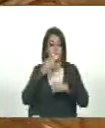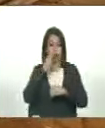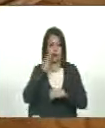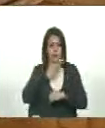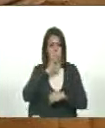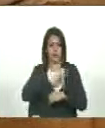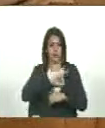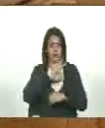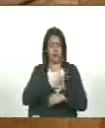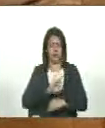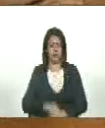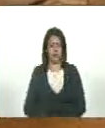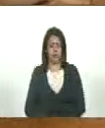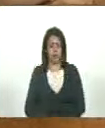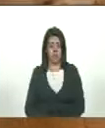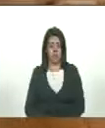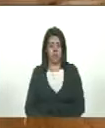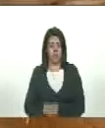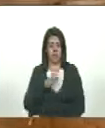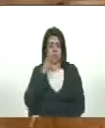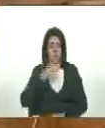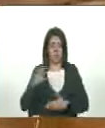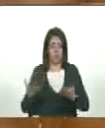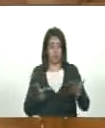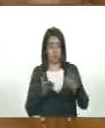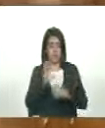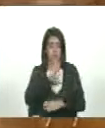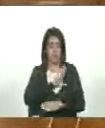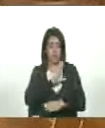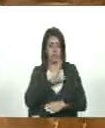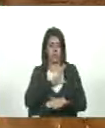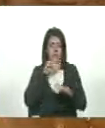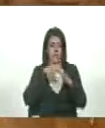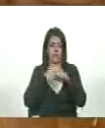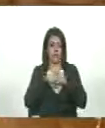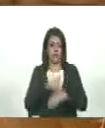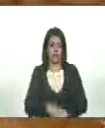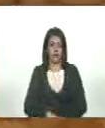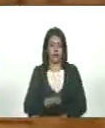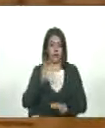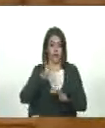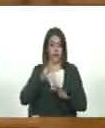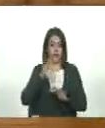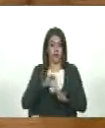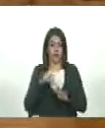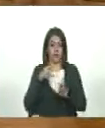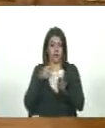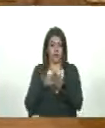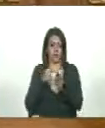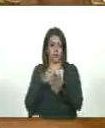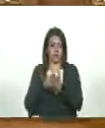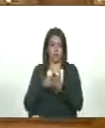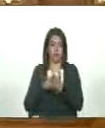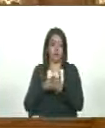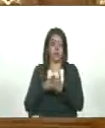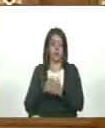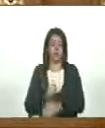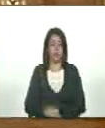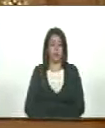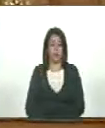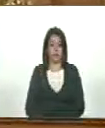seguridad social, seguridad y servicios internos, el fondo de compensación y situado